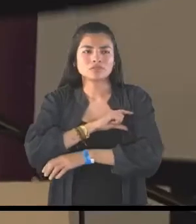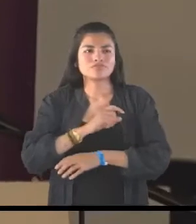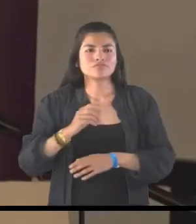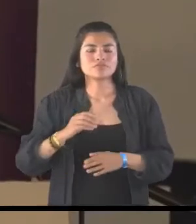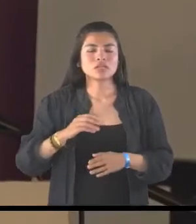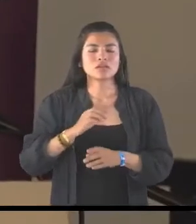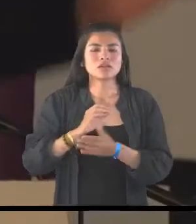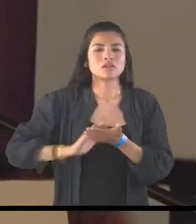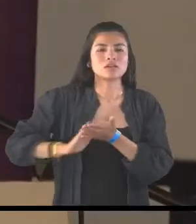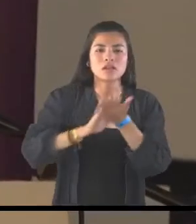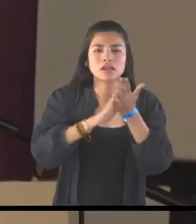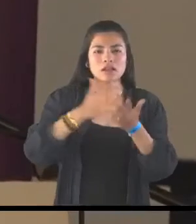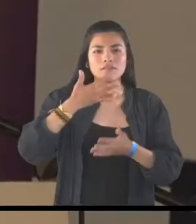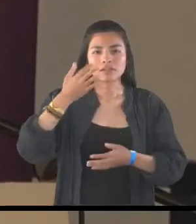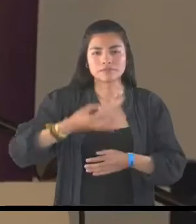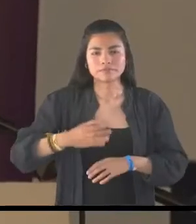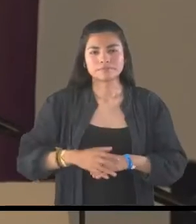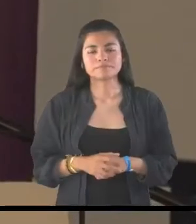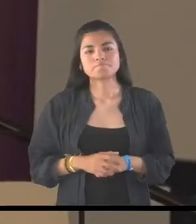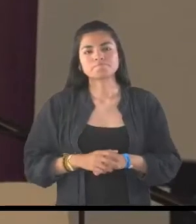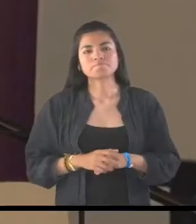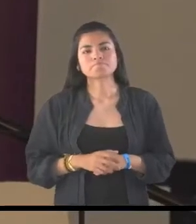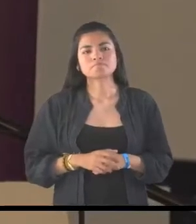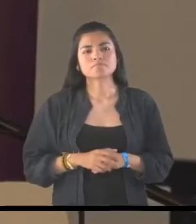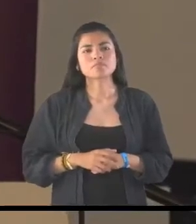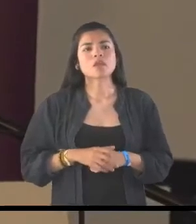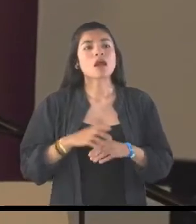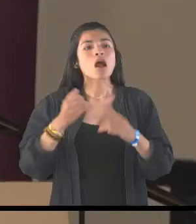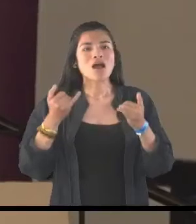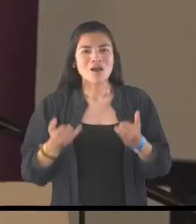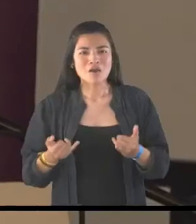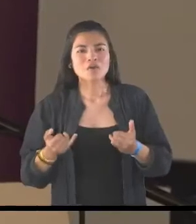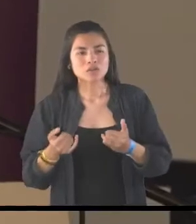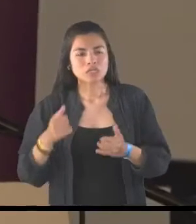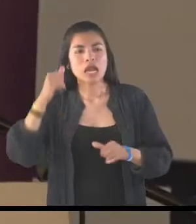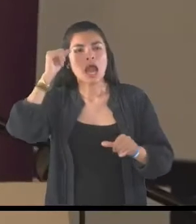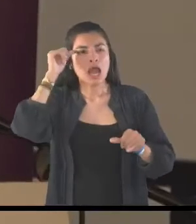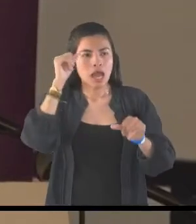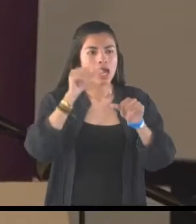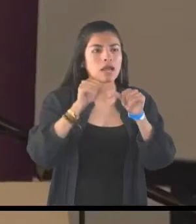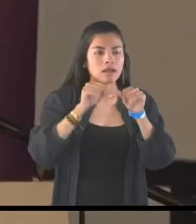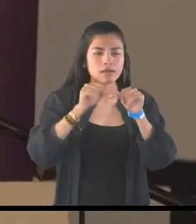Y hacia atrás, muchas otras que no entran en este conteo,